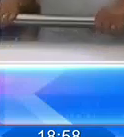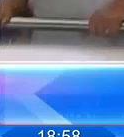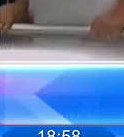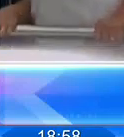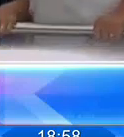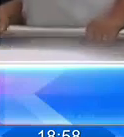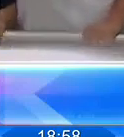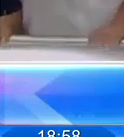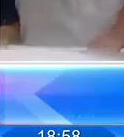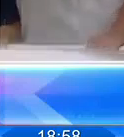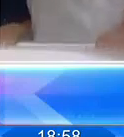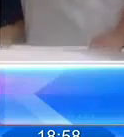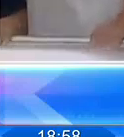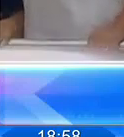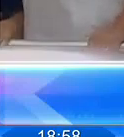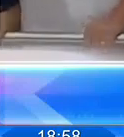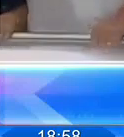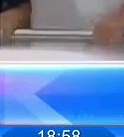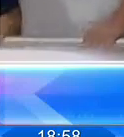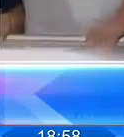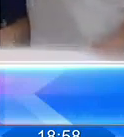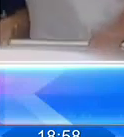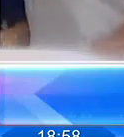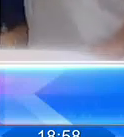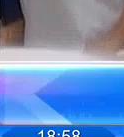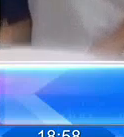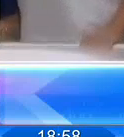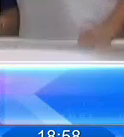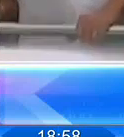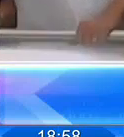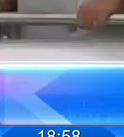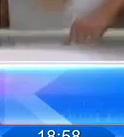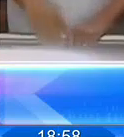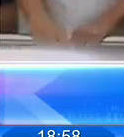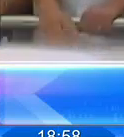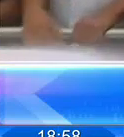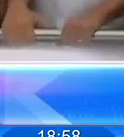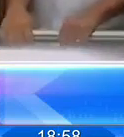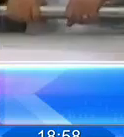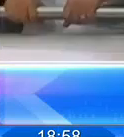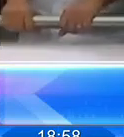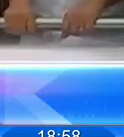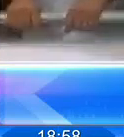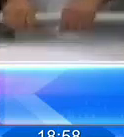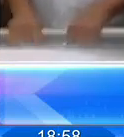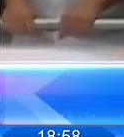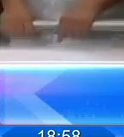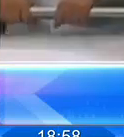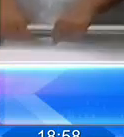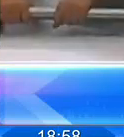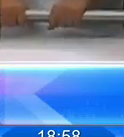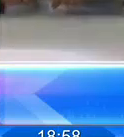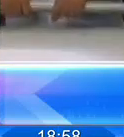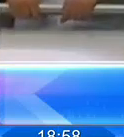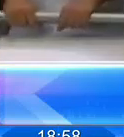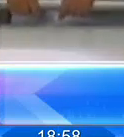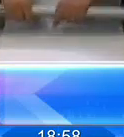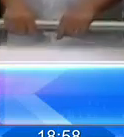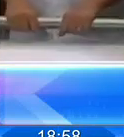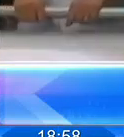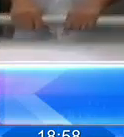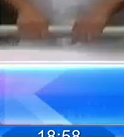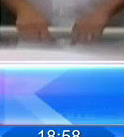ahora nos comentan que avanza por la calle 11 la caravana. Los personajes políticos continúan saludando a los ciudadanos que